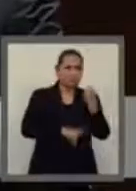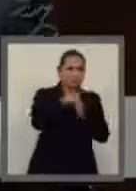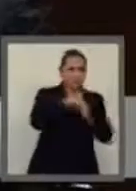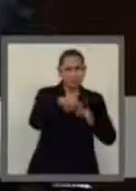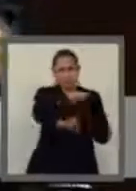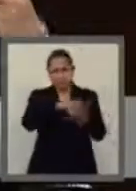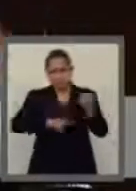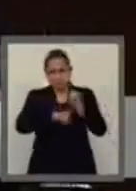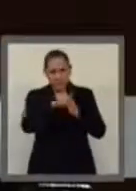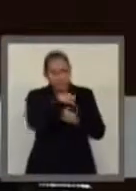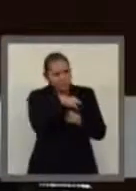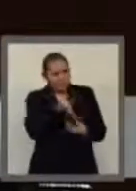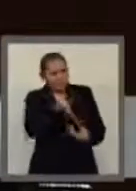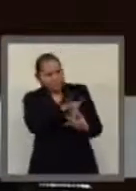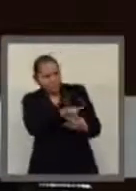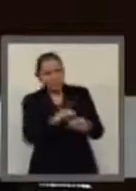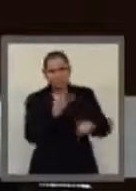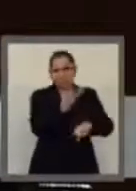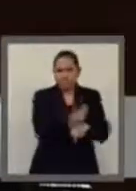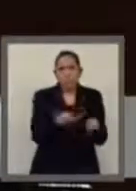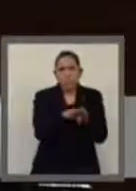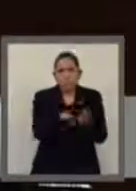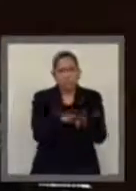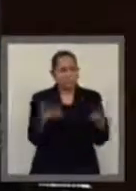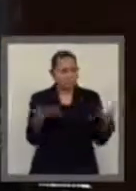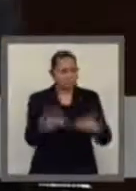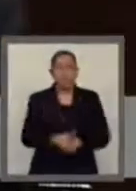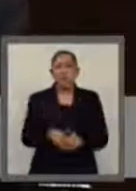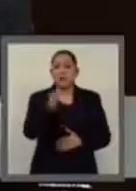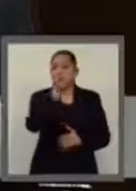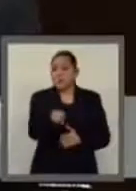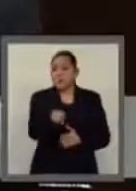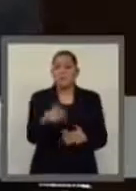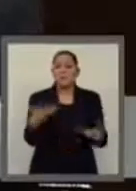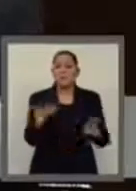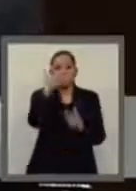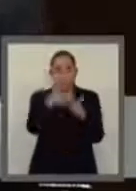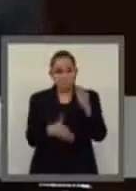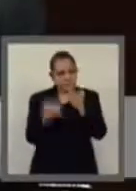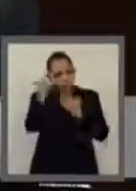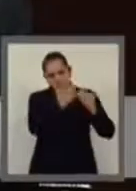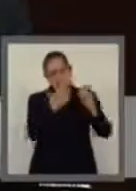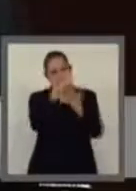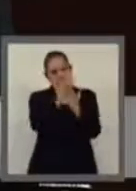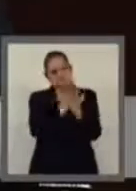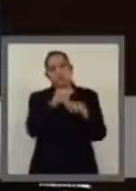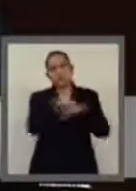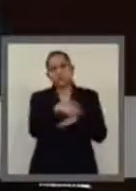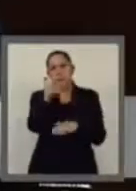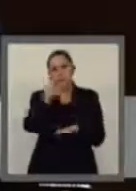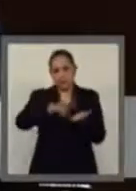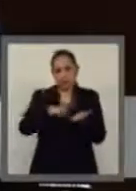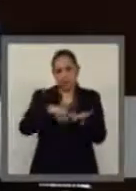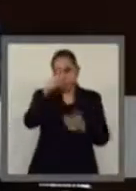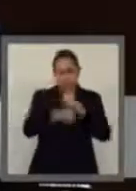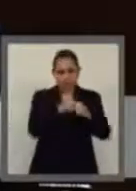ello, entre otras cosas, asciende el hace falta fiscal detallar de las en tres el presupuesto zonas económicas de gastos especiales fiscales creadas 2017